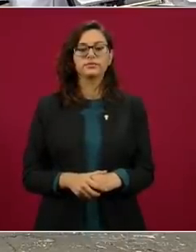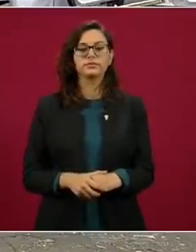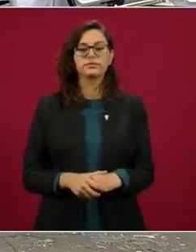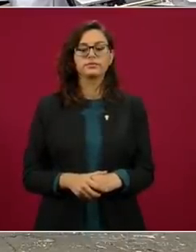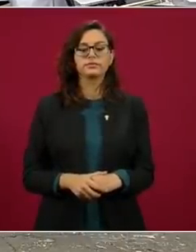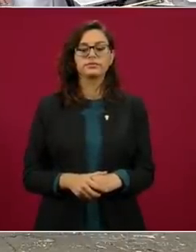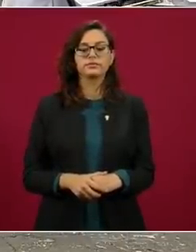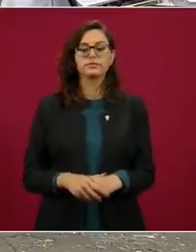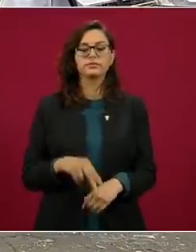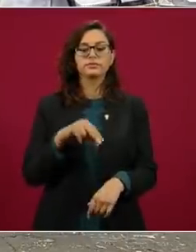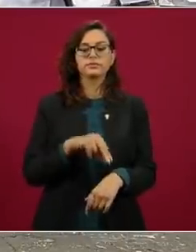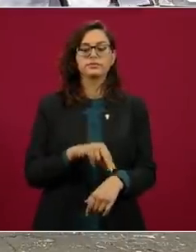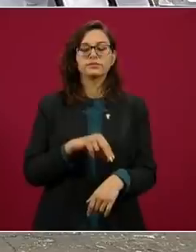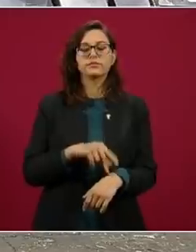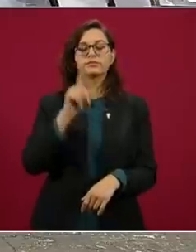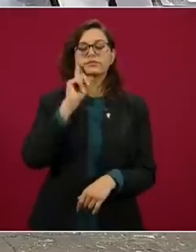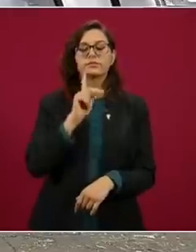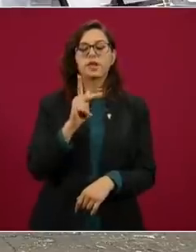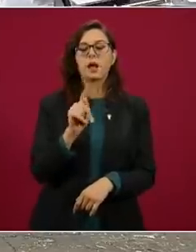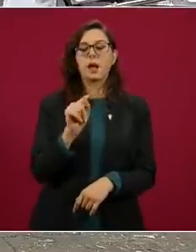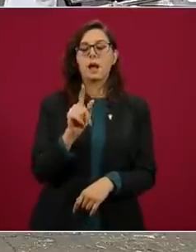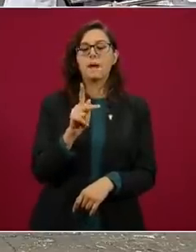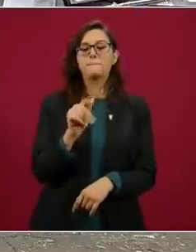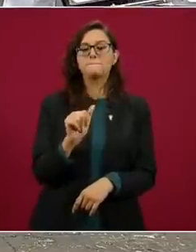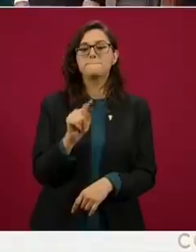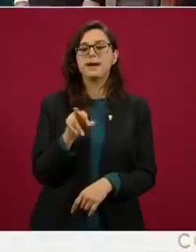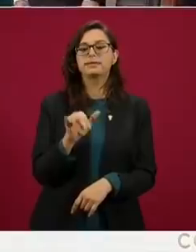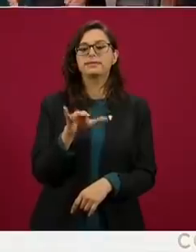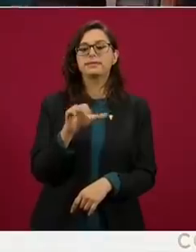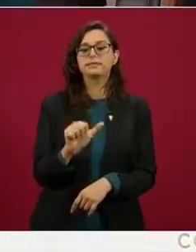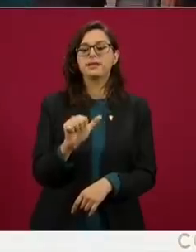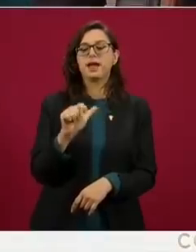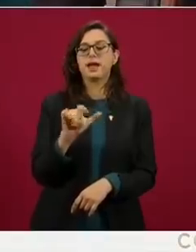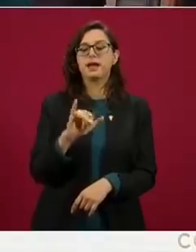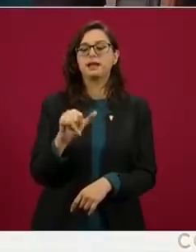medico patricia alejandra meza menezes